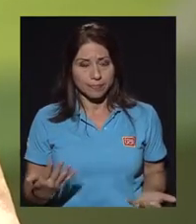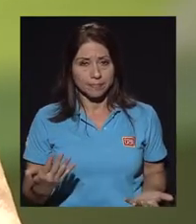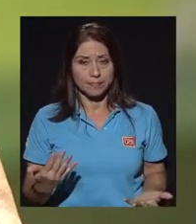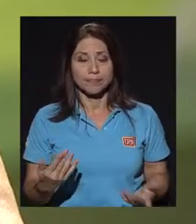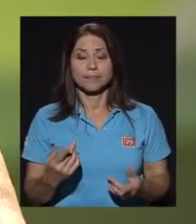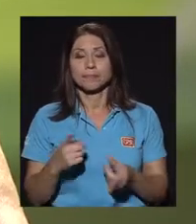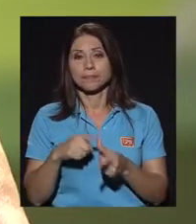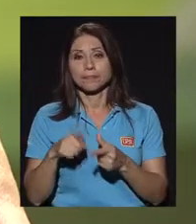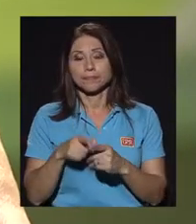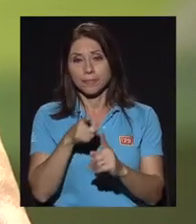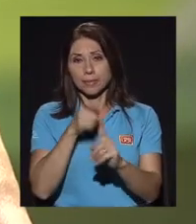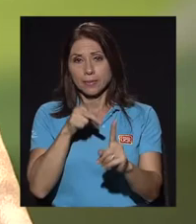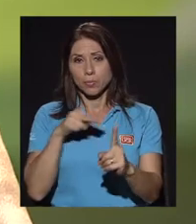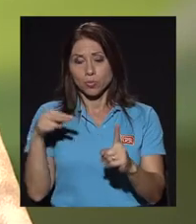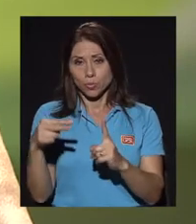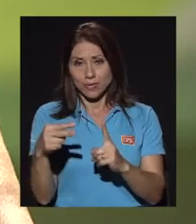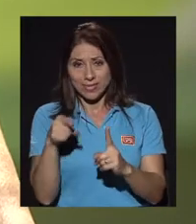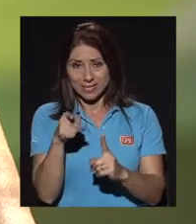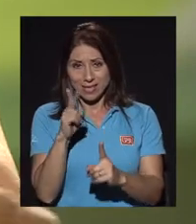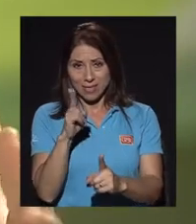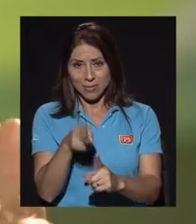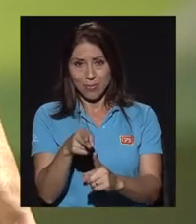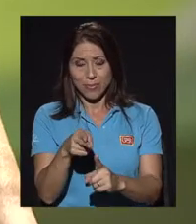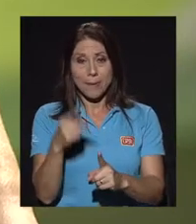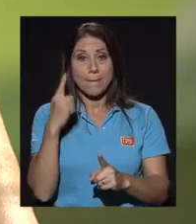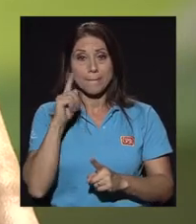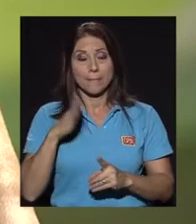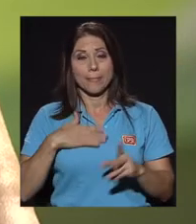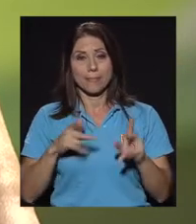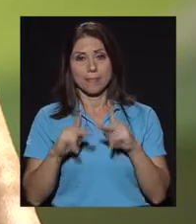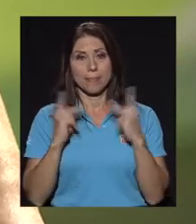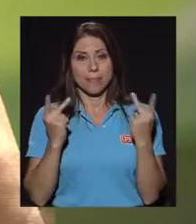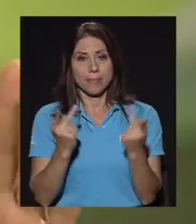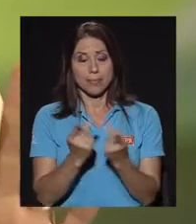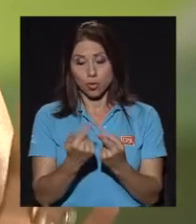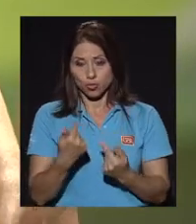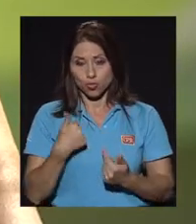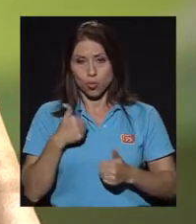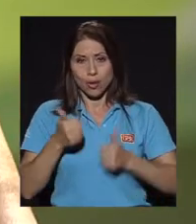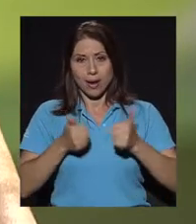ese punto de vista, para mi partido y yo como candidata,